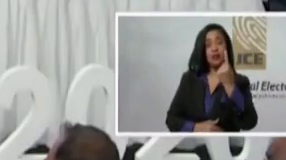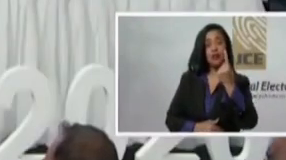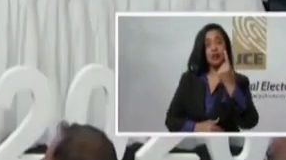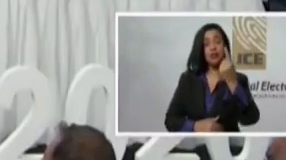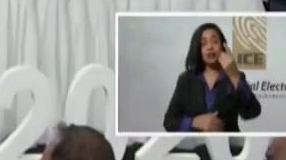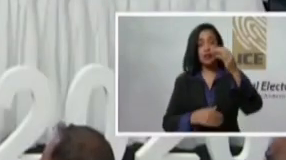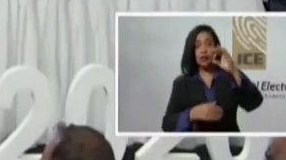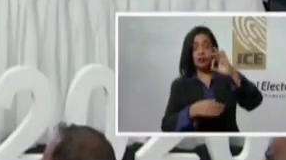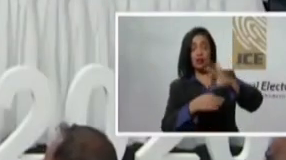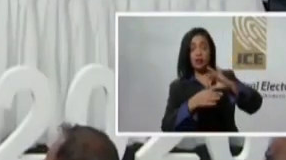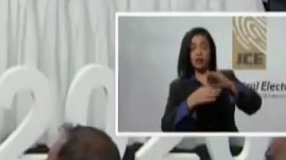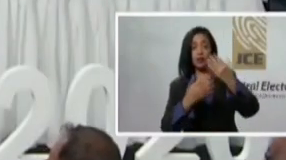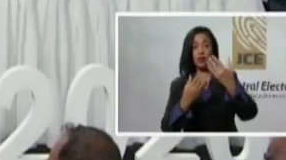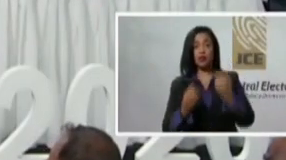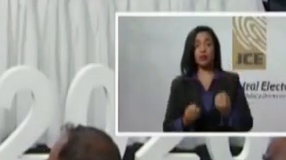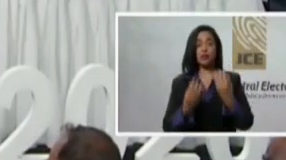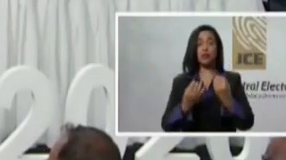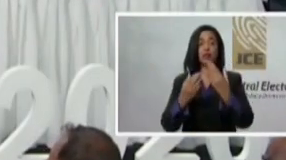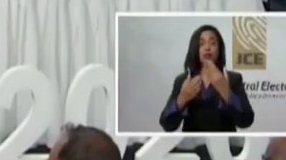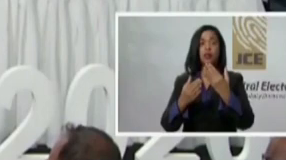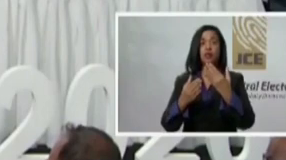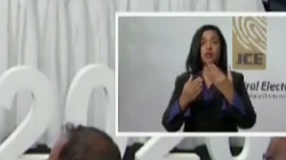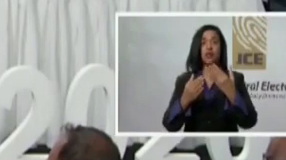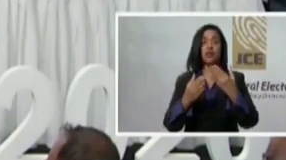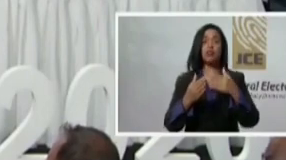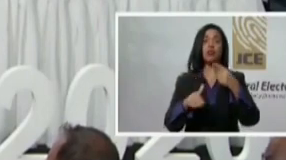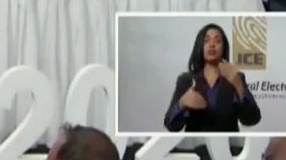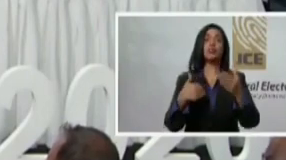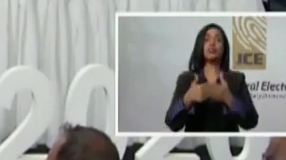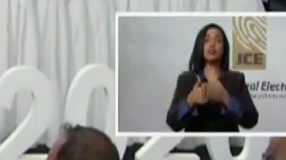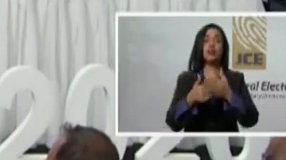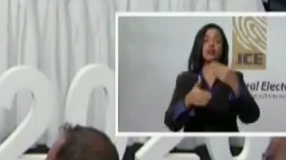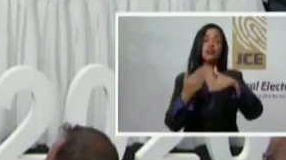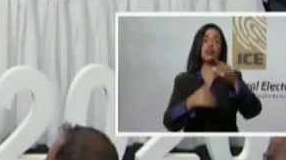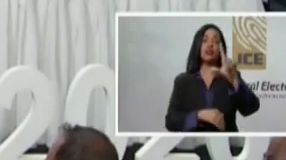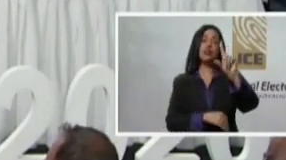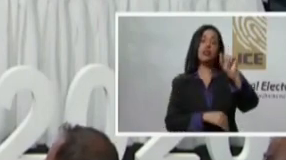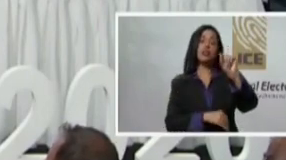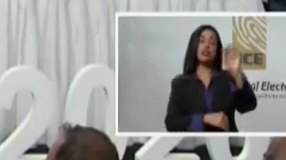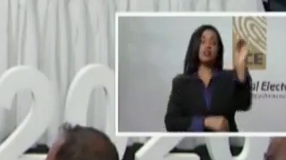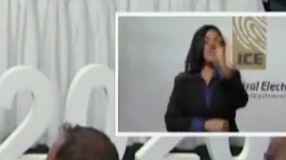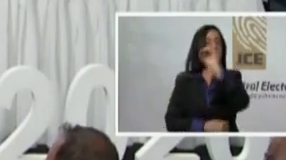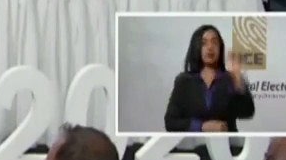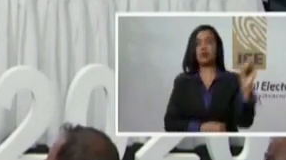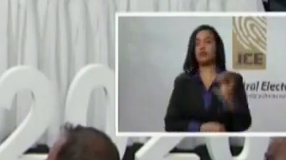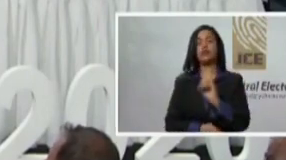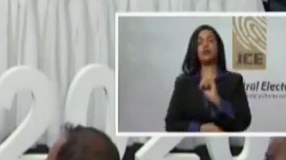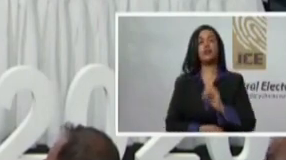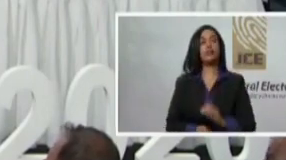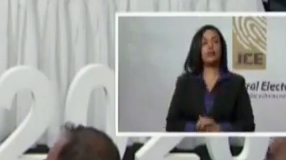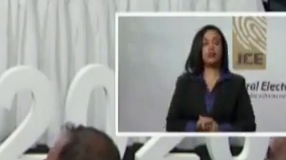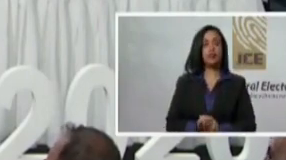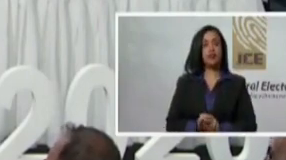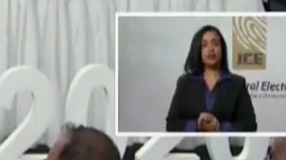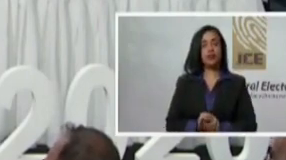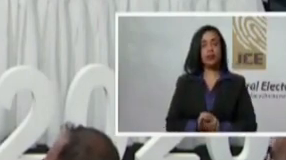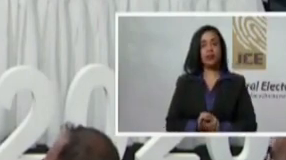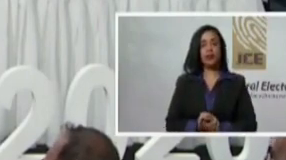la particularidad de que el mismo constituiría el 20% de la